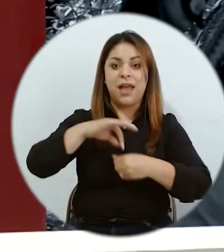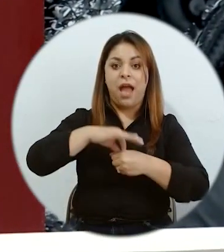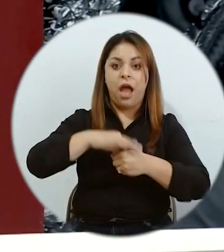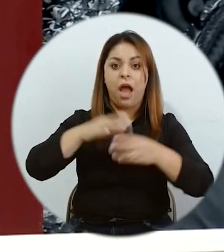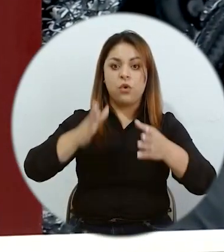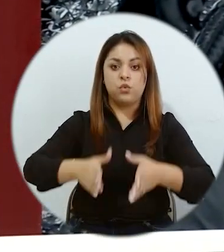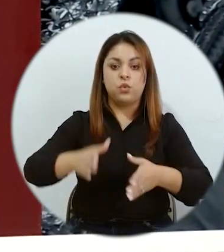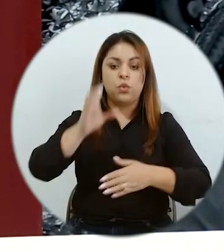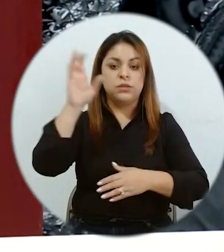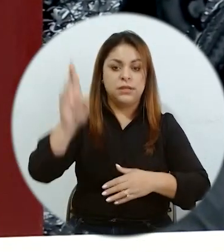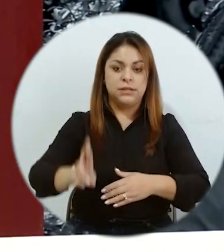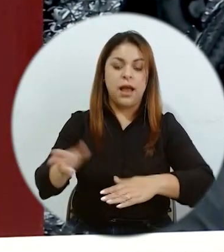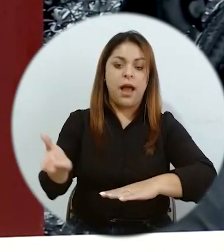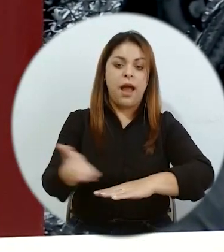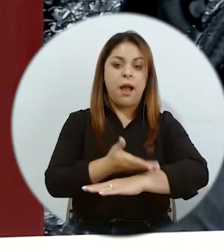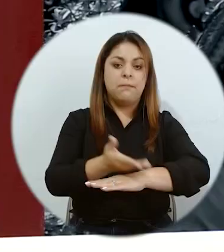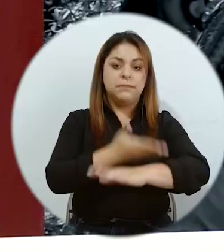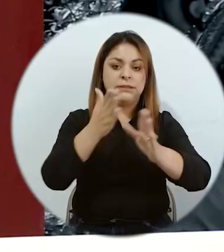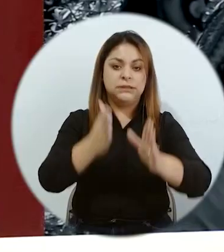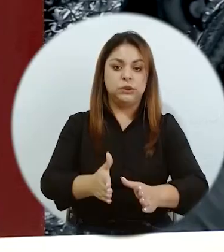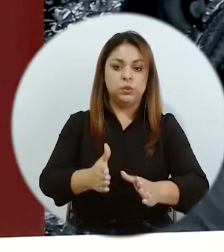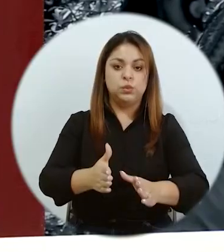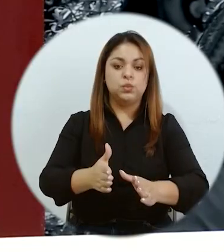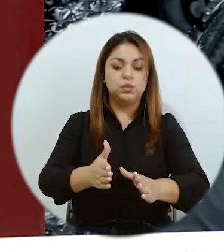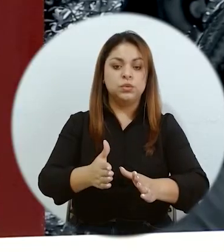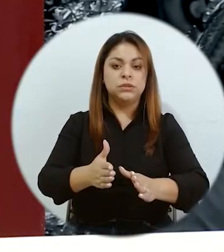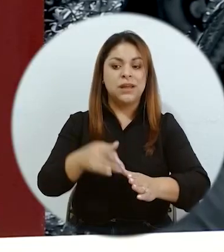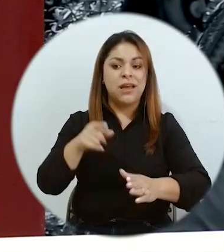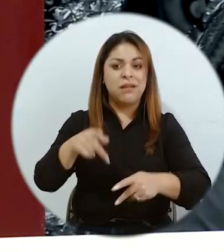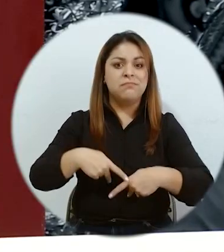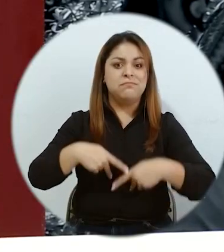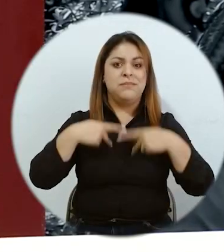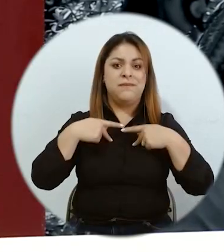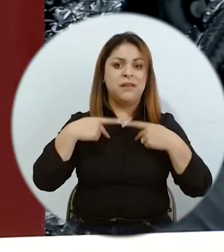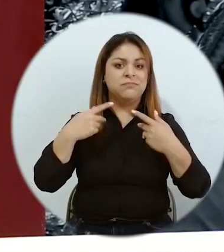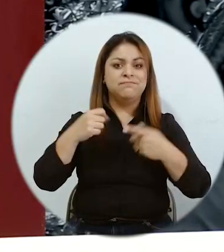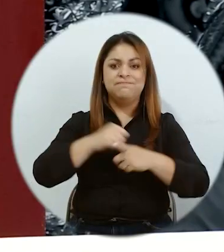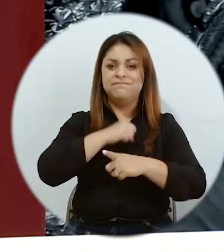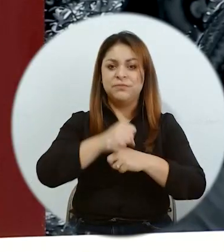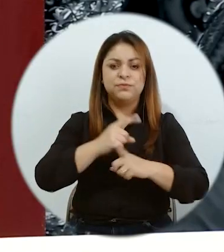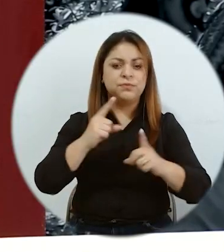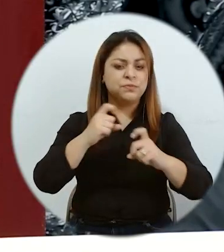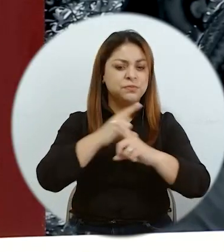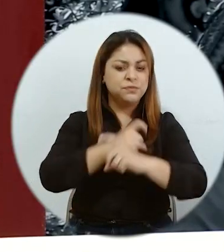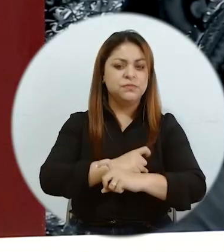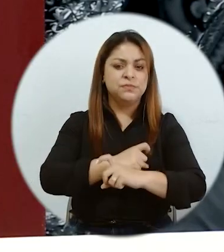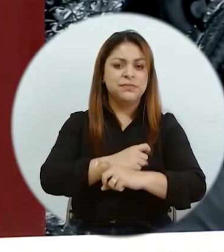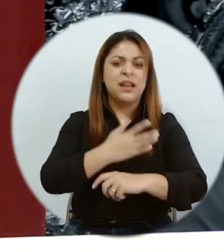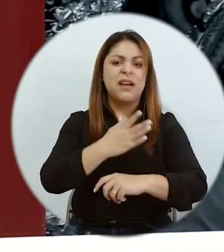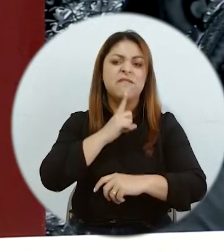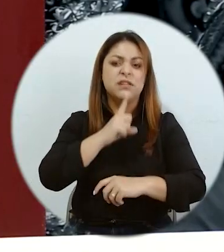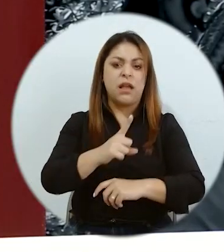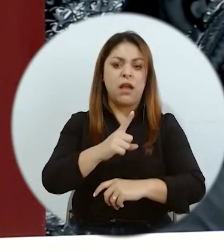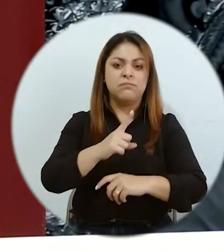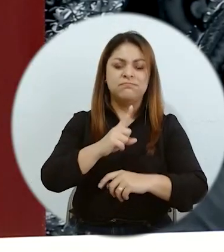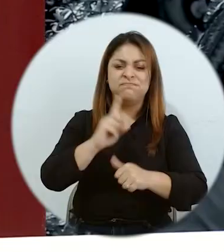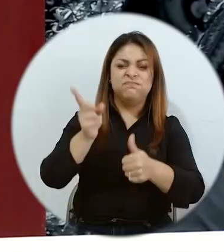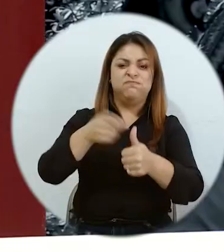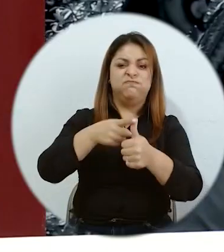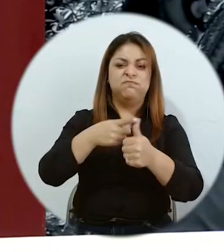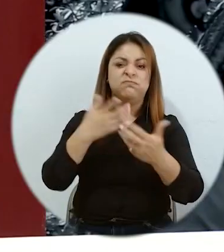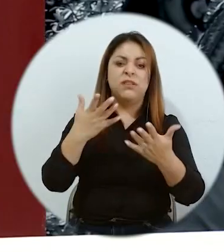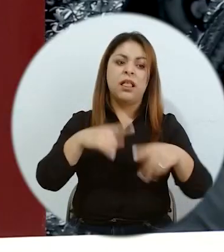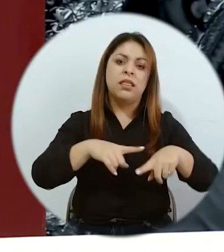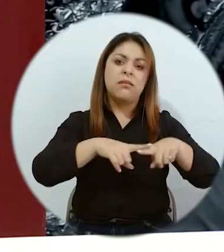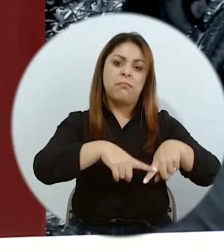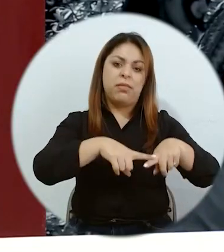Este agro costarricense, los campesinos y campesinas están viviendo situaciones muy complicadas en las cuales predomina